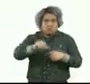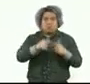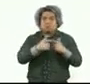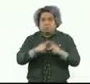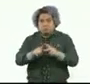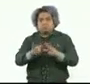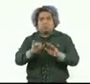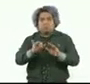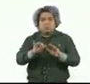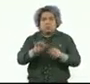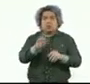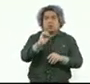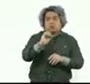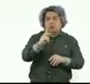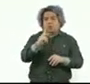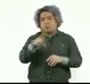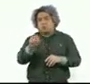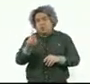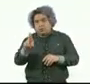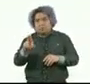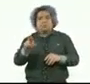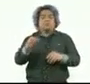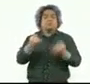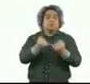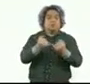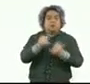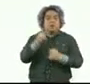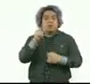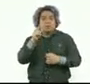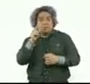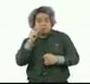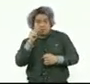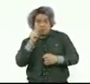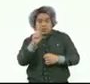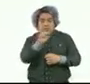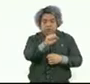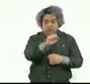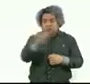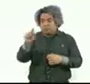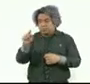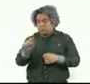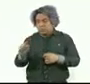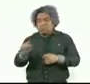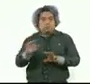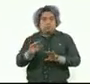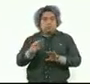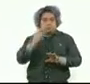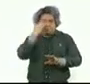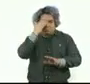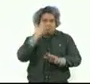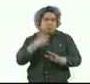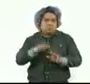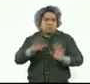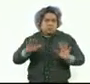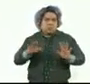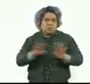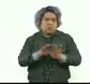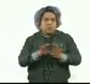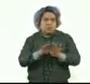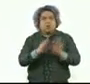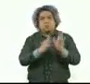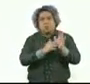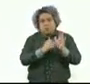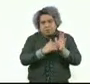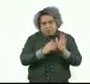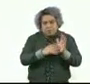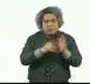letras OPQR y mañana cerramos con las letras S a la Z. Ya todo el mundo creo que sabe cuáles son los requisitos,